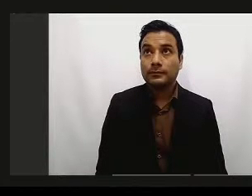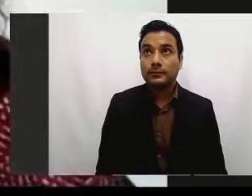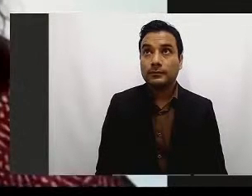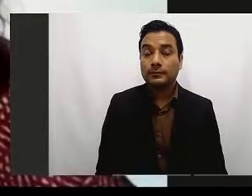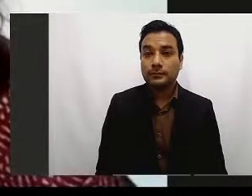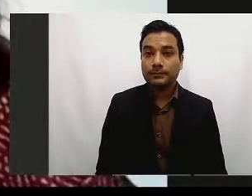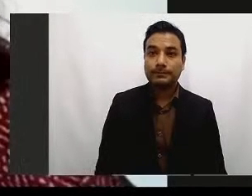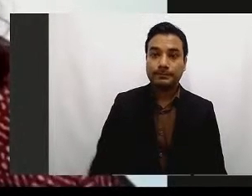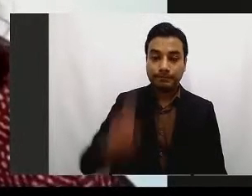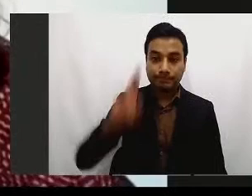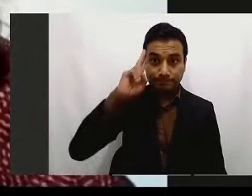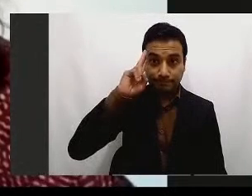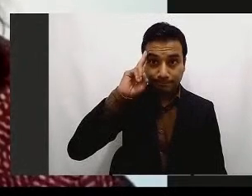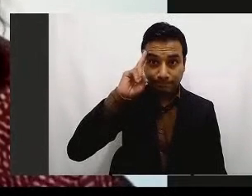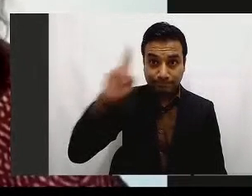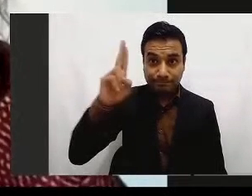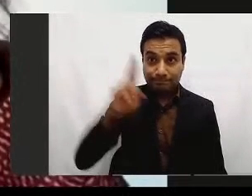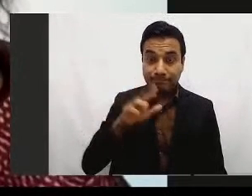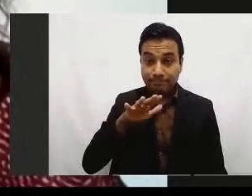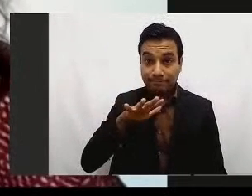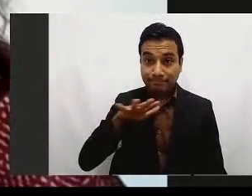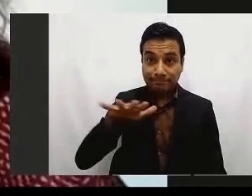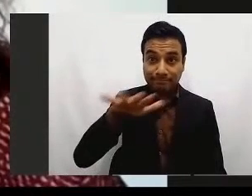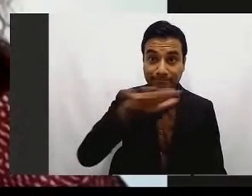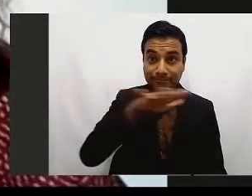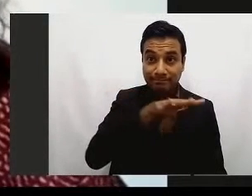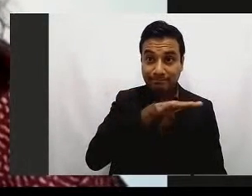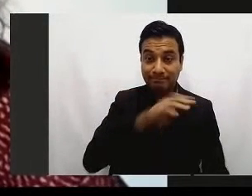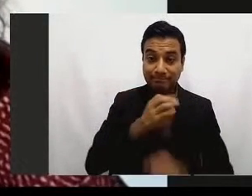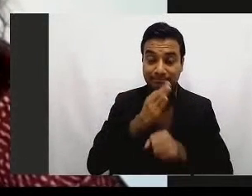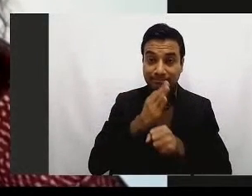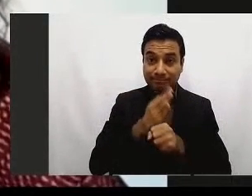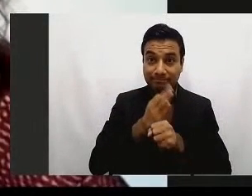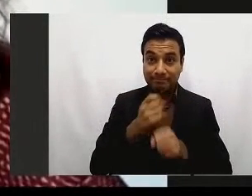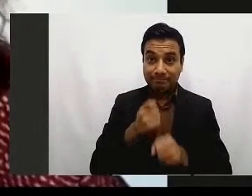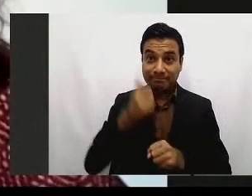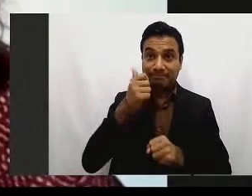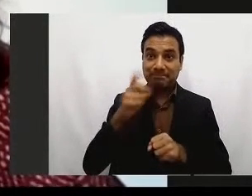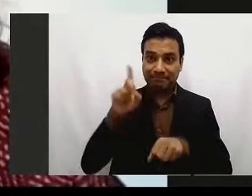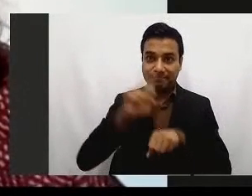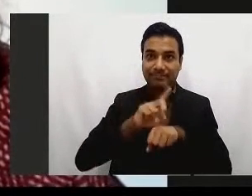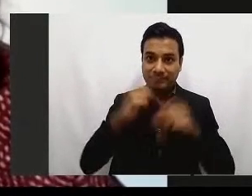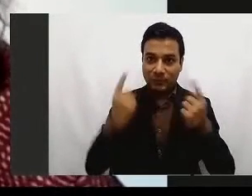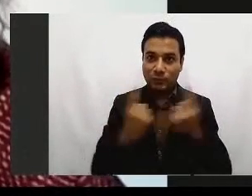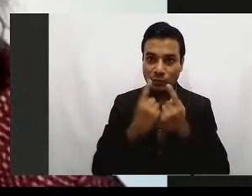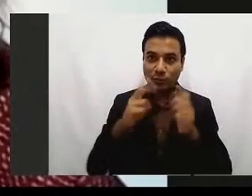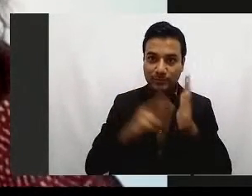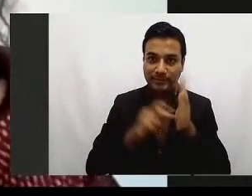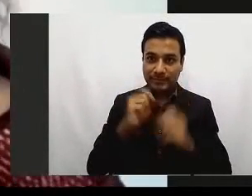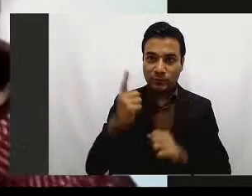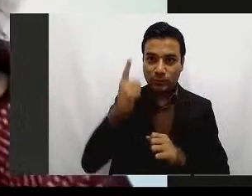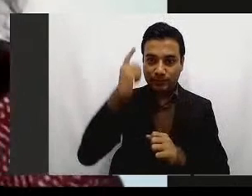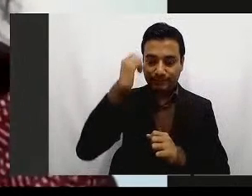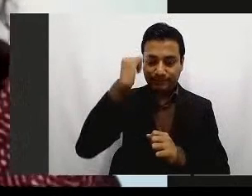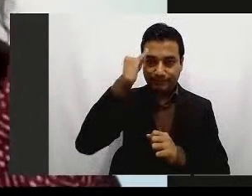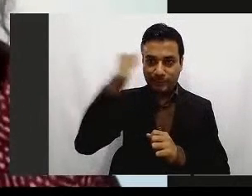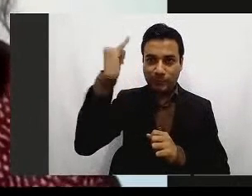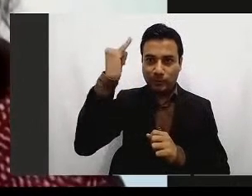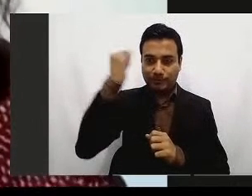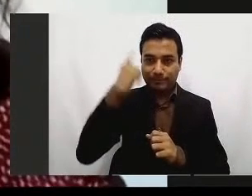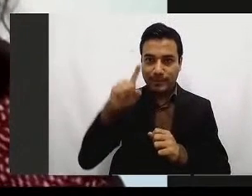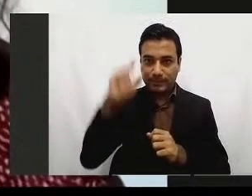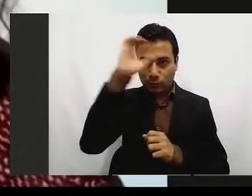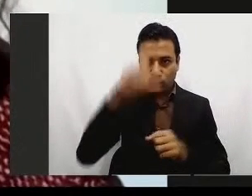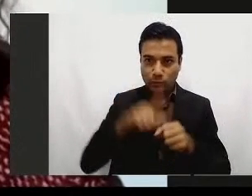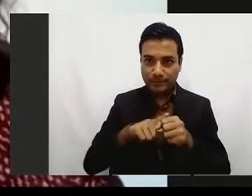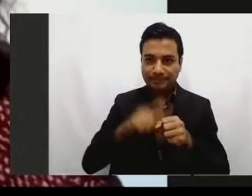Hola a toda la audiencia que nos está acompañando en este primer día del Encuentro 2021 de Innovación para la Cultura, organizado por